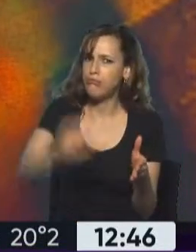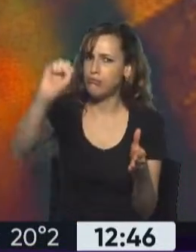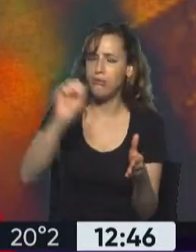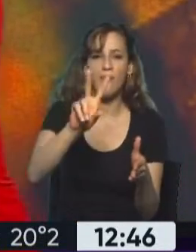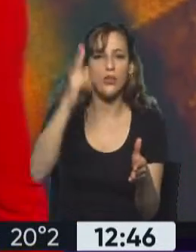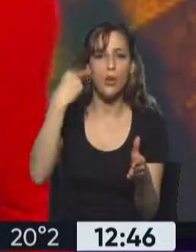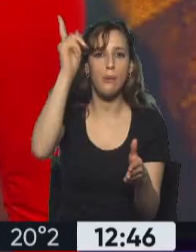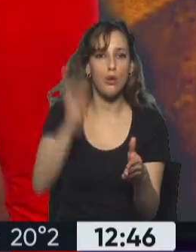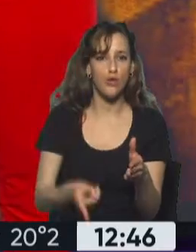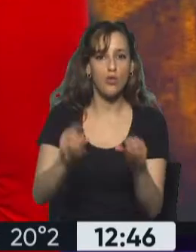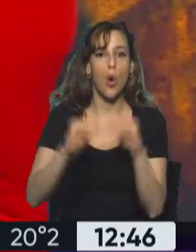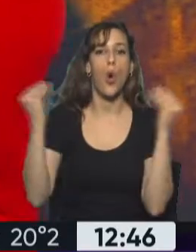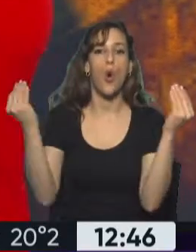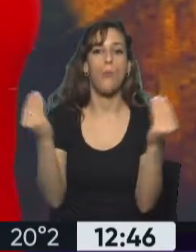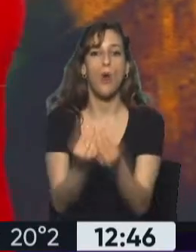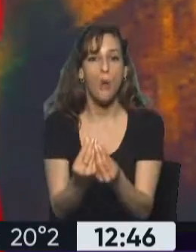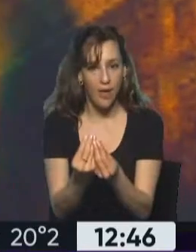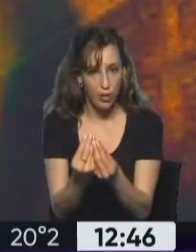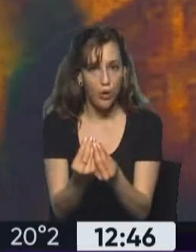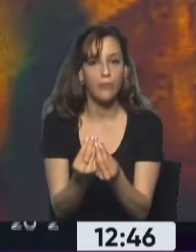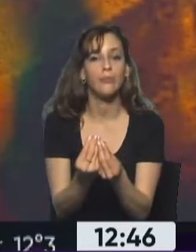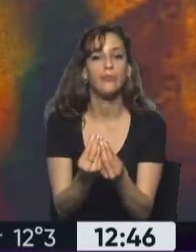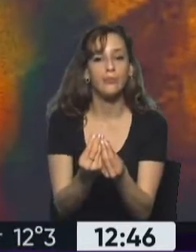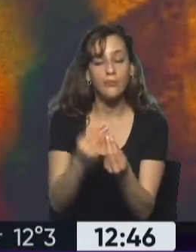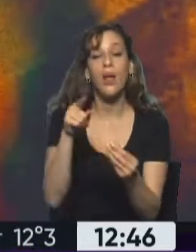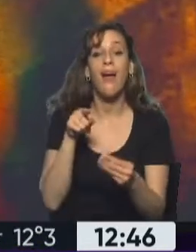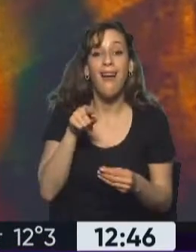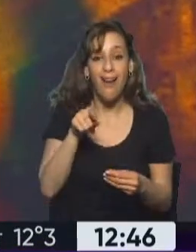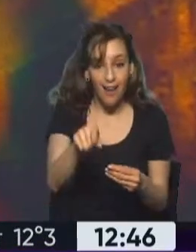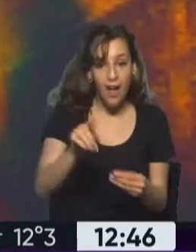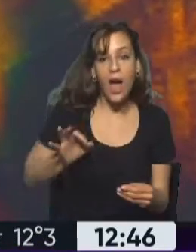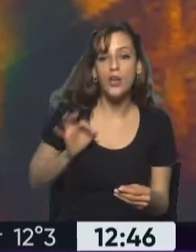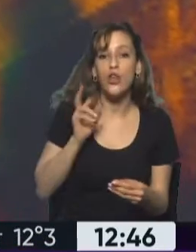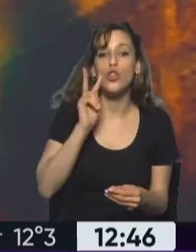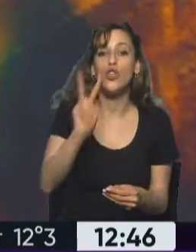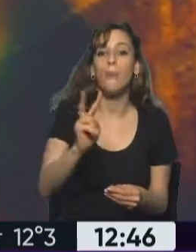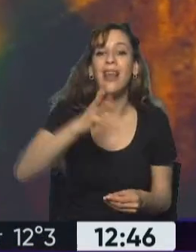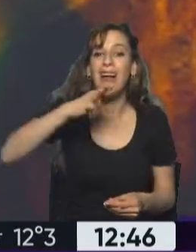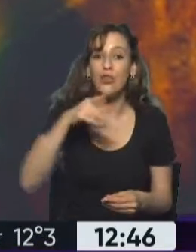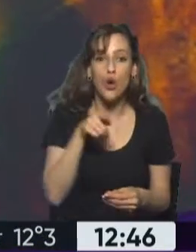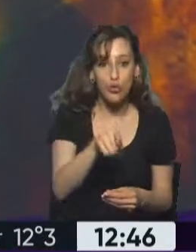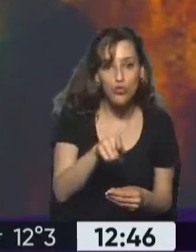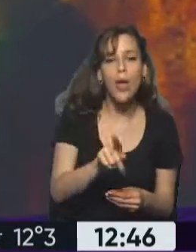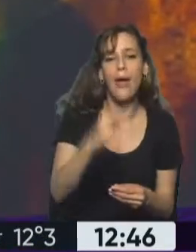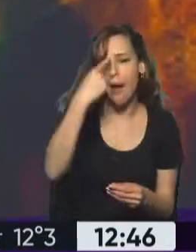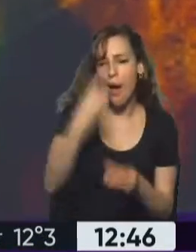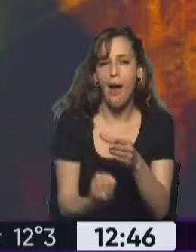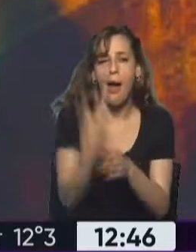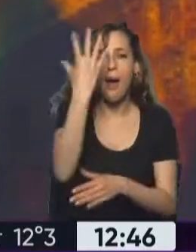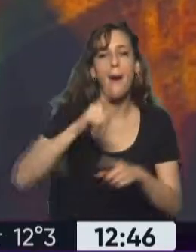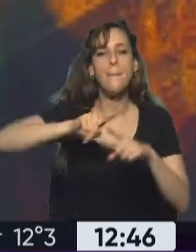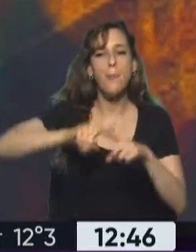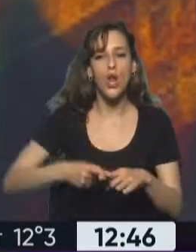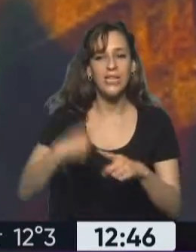cualquier manera fue el promedio de ese momento. Acá es donde nace en el año 2014 una política de precios que yo considero muy